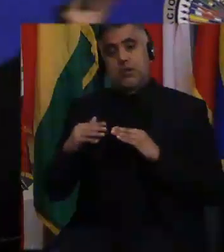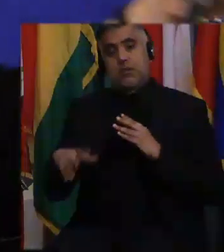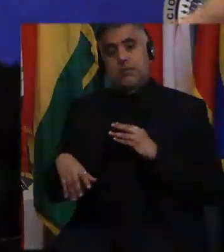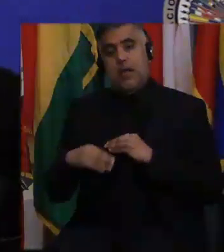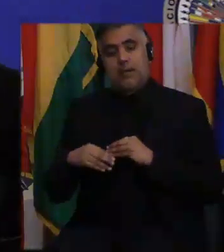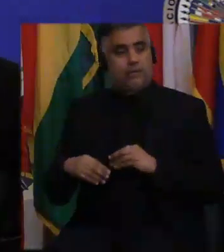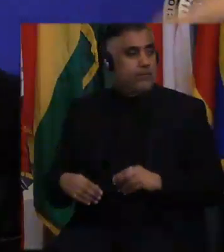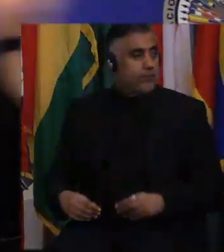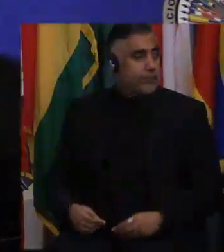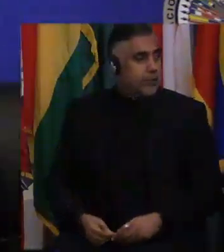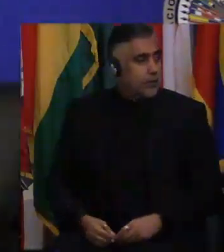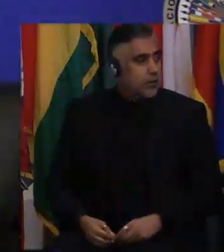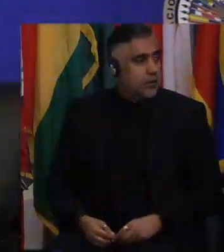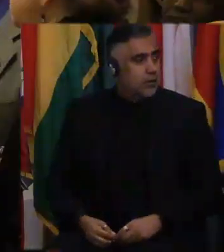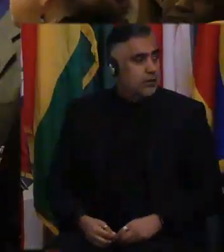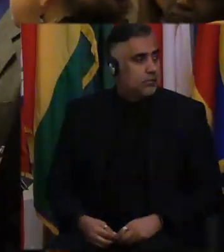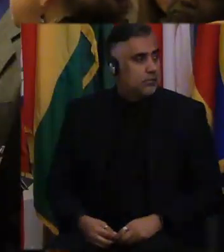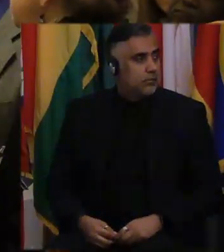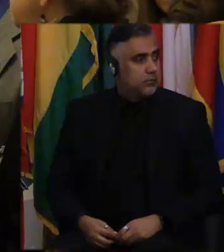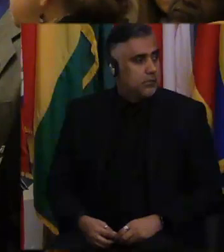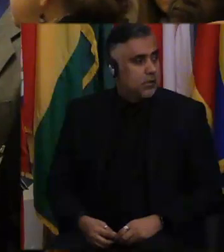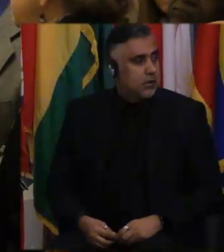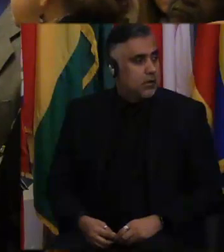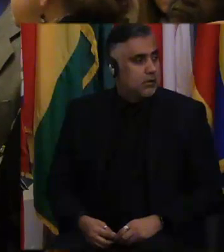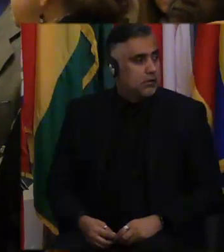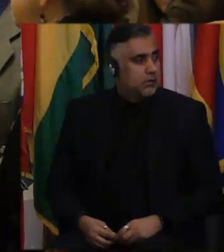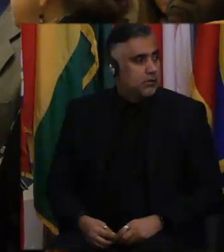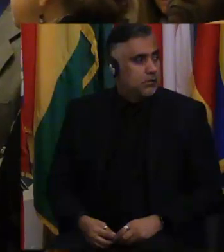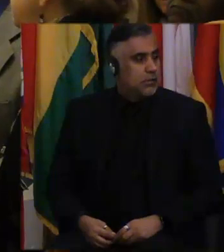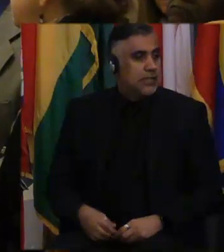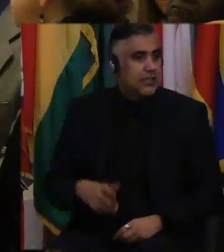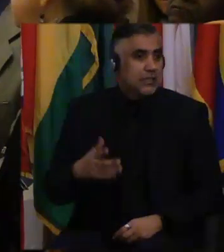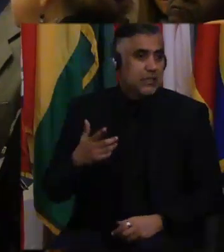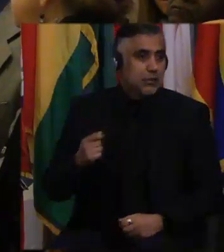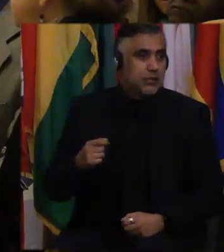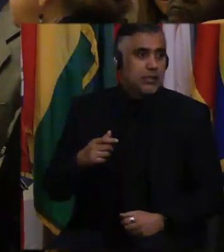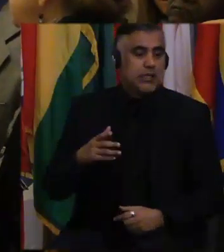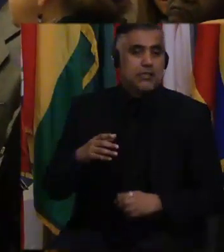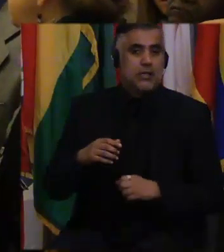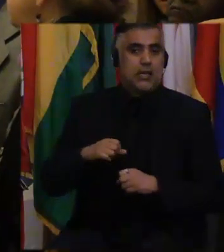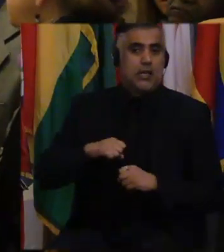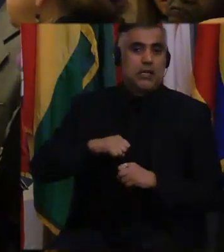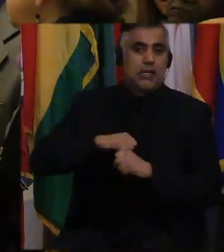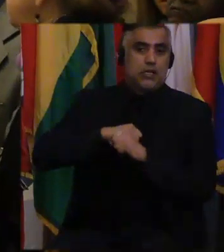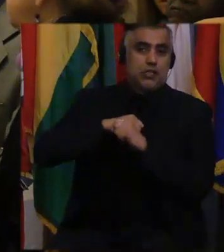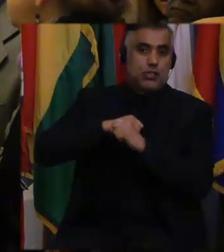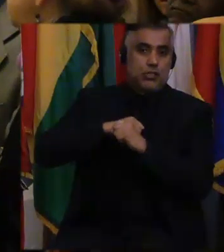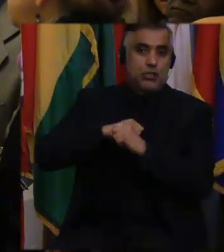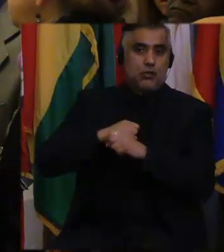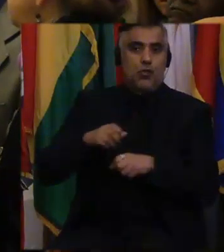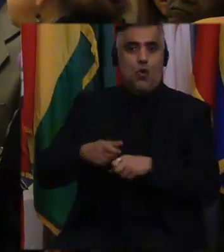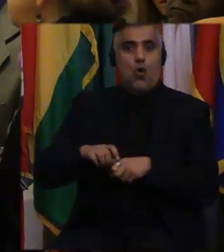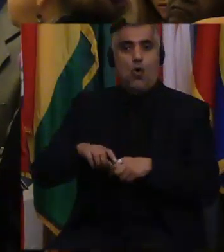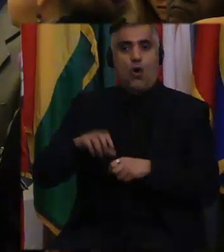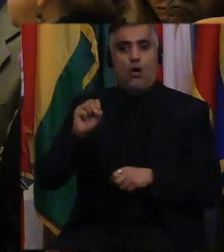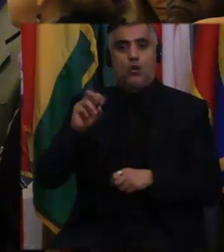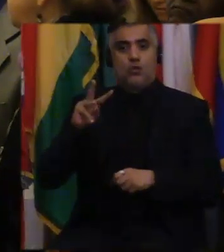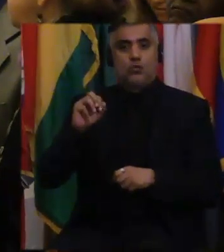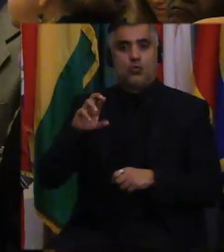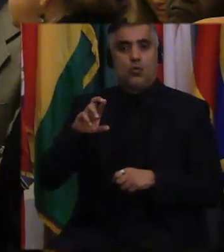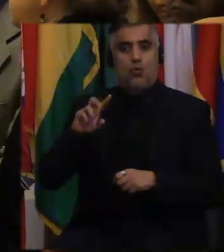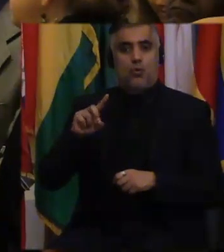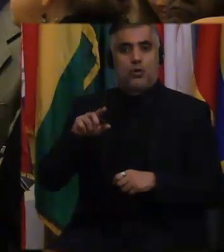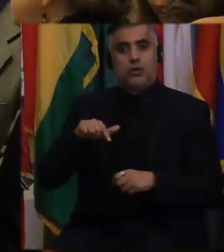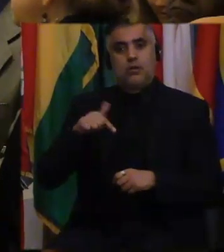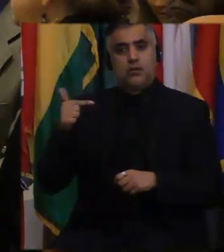supplement. Thanks, Dubravka. Interesting. Is it a shield or is it a sword? And I'm going to turn the floor over to Sylvia to